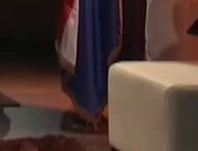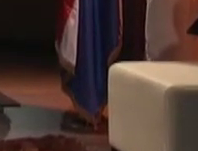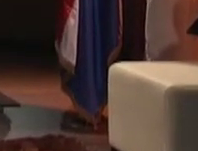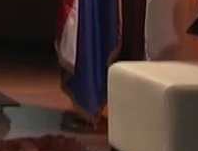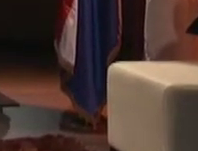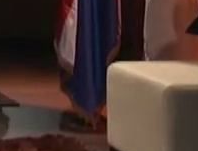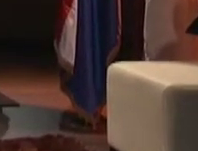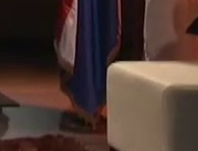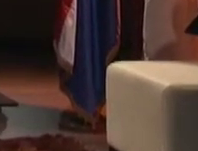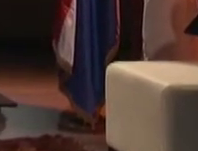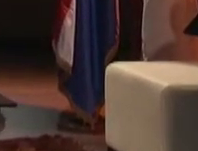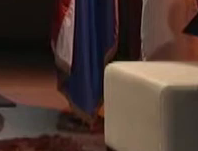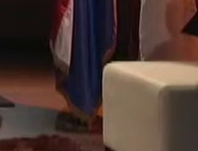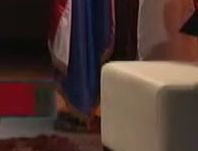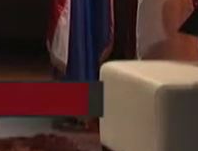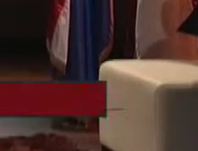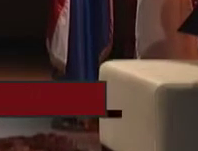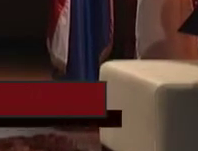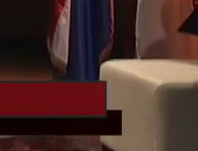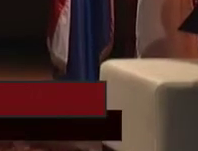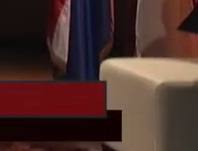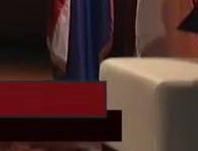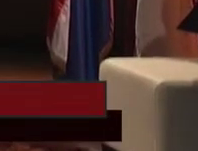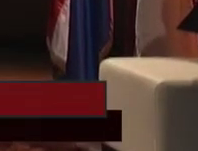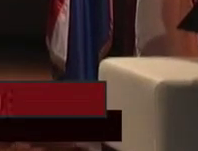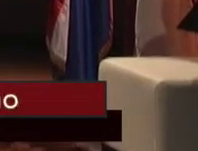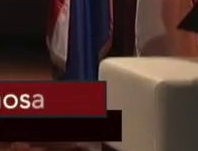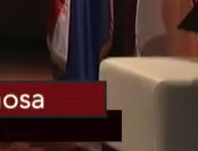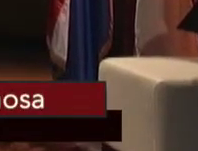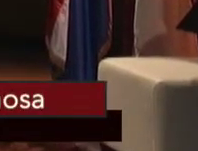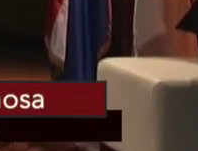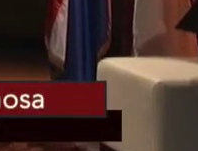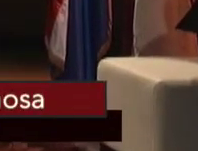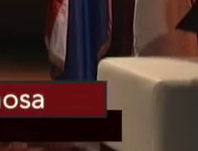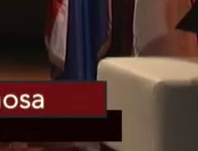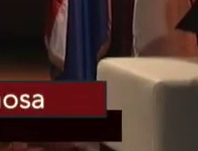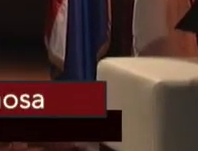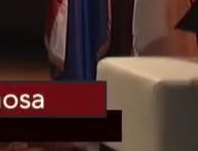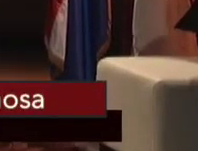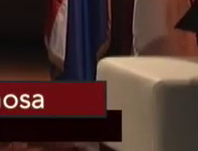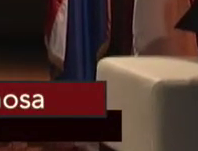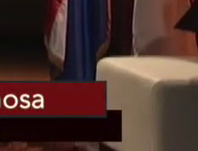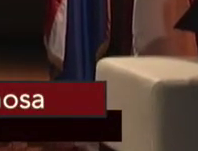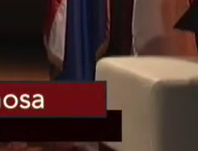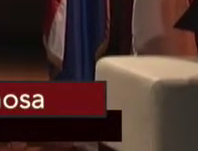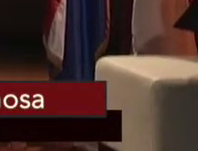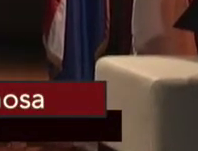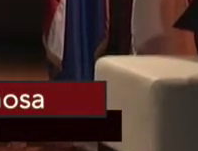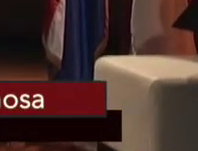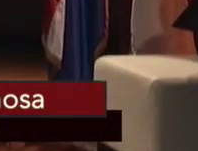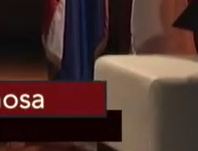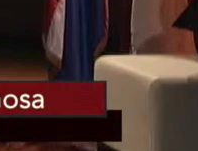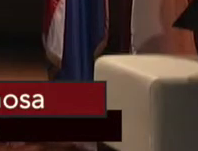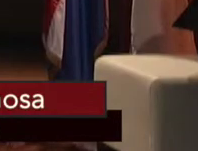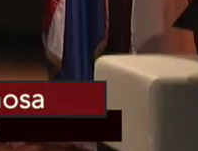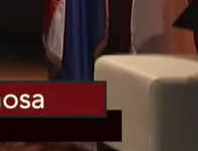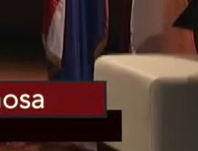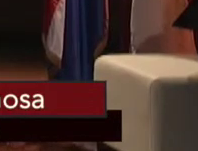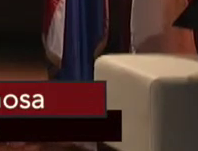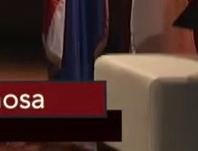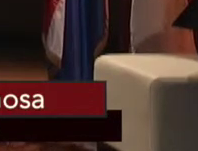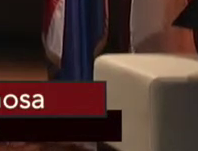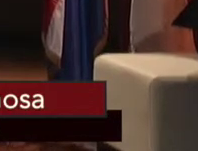Voz del Tribunal Constitucional y en esta ocasión, sobremanera, dado que nos encontramos celebrando el